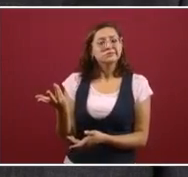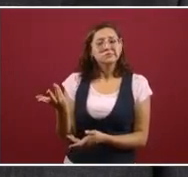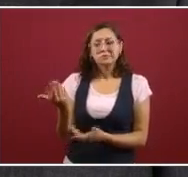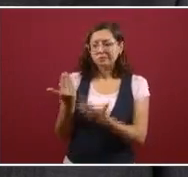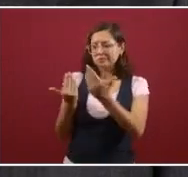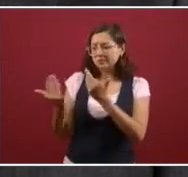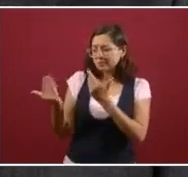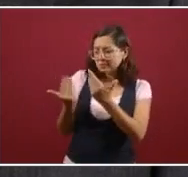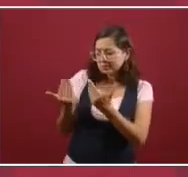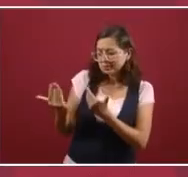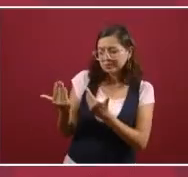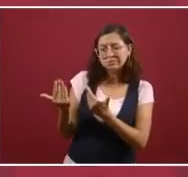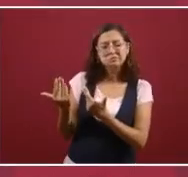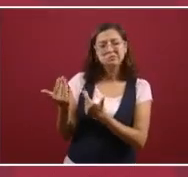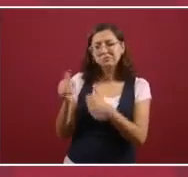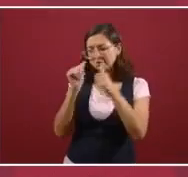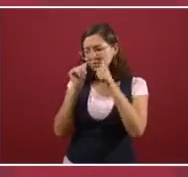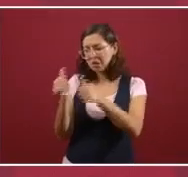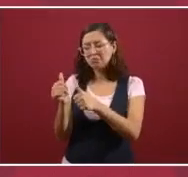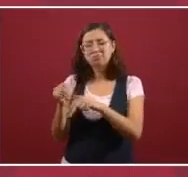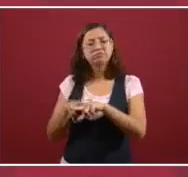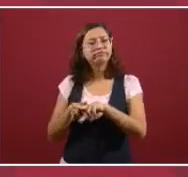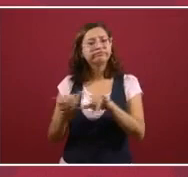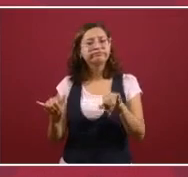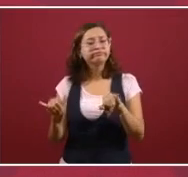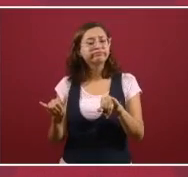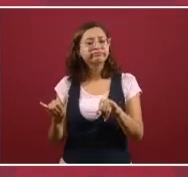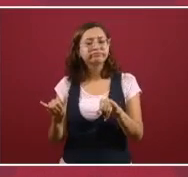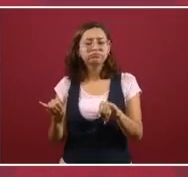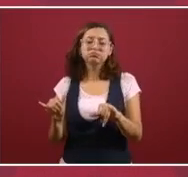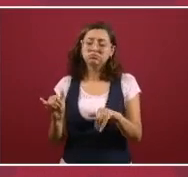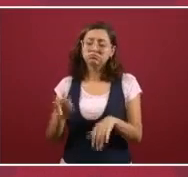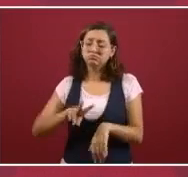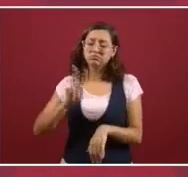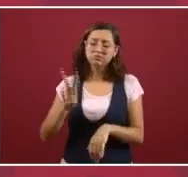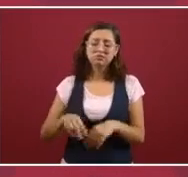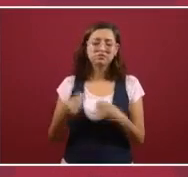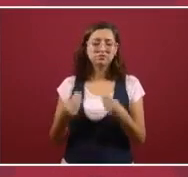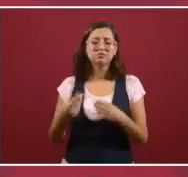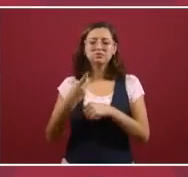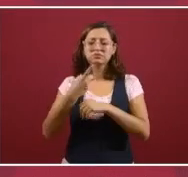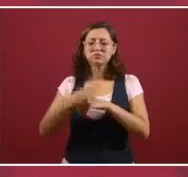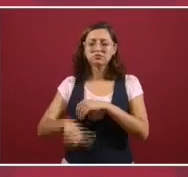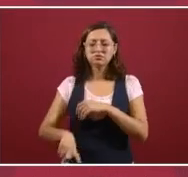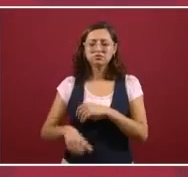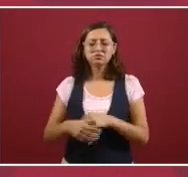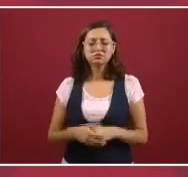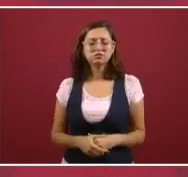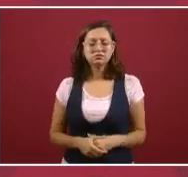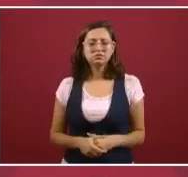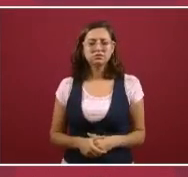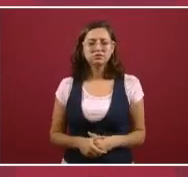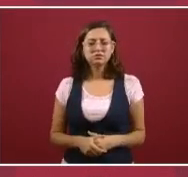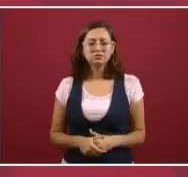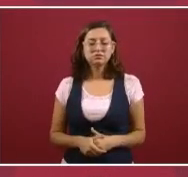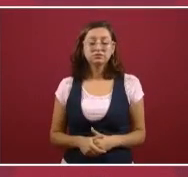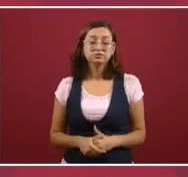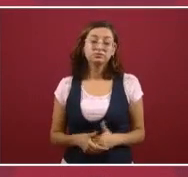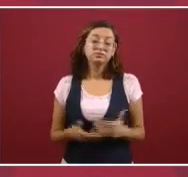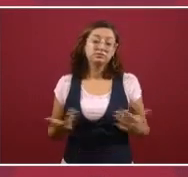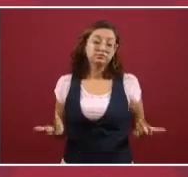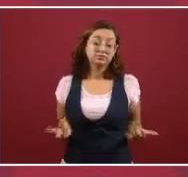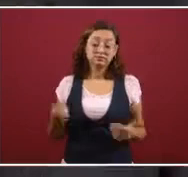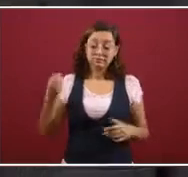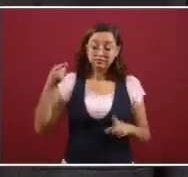mide ni se tomó en cuenta el daño que se estaba haciendo. Entonces, ese es el